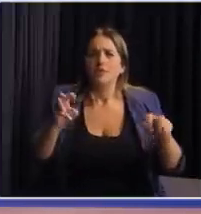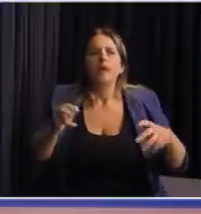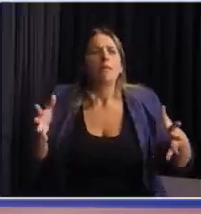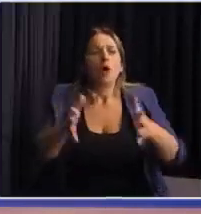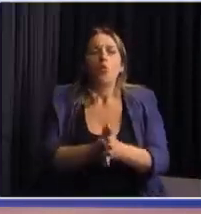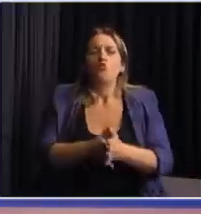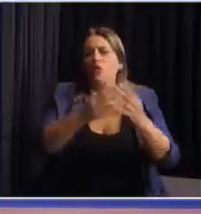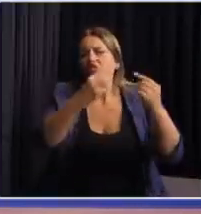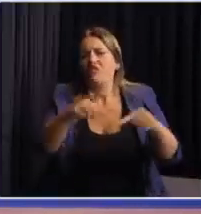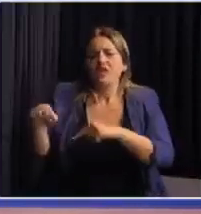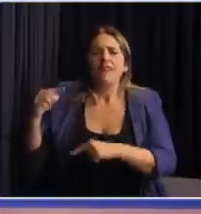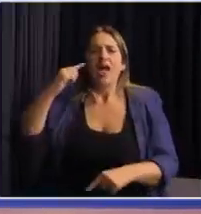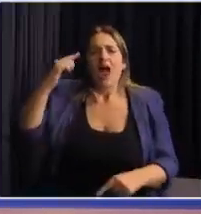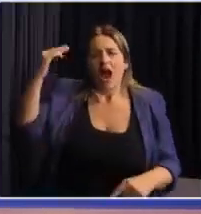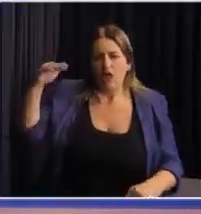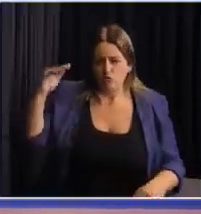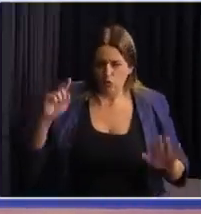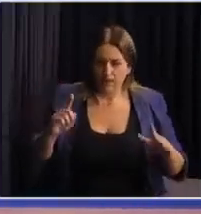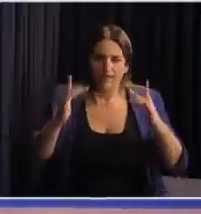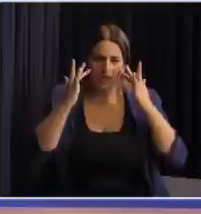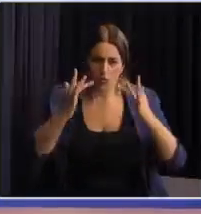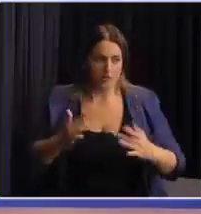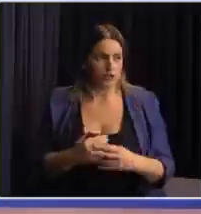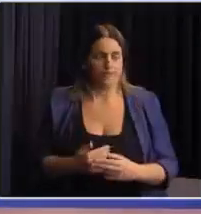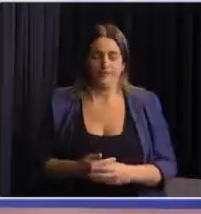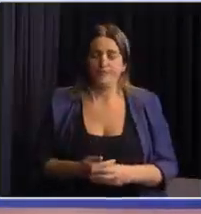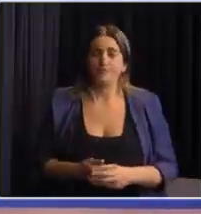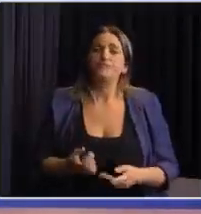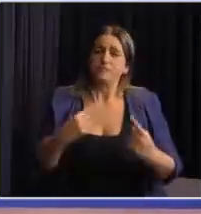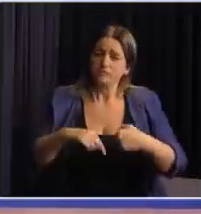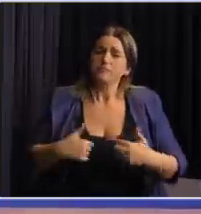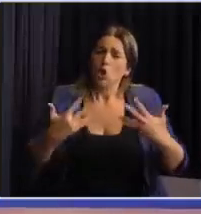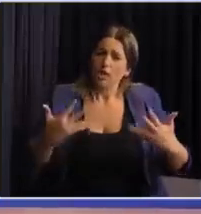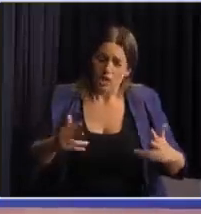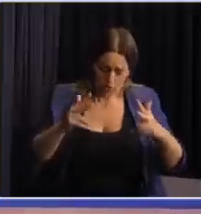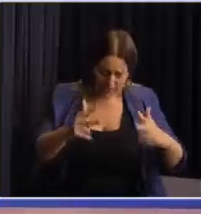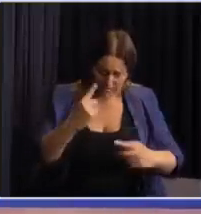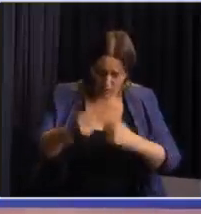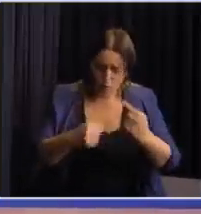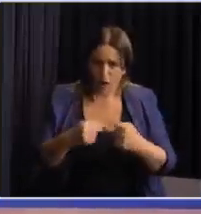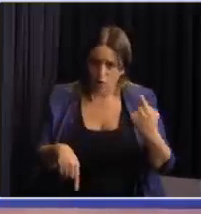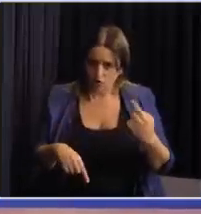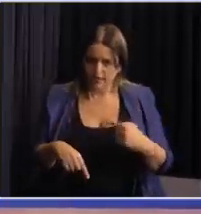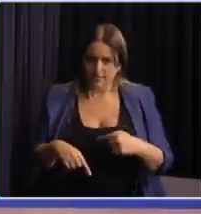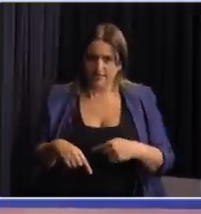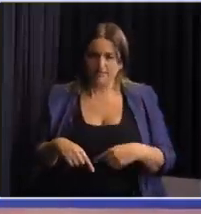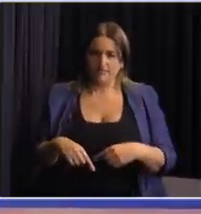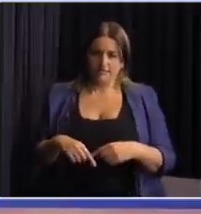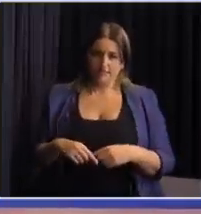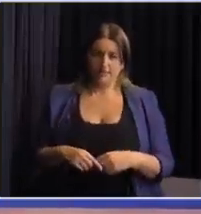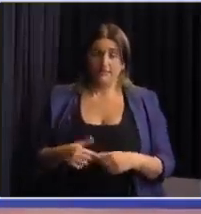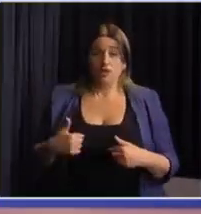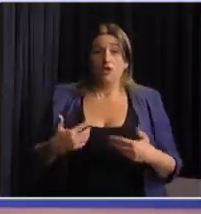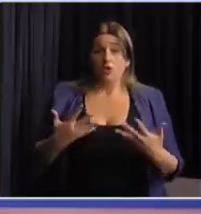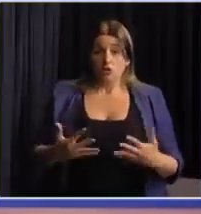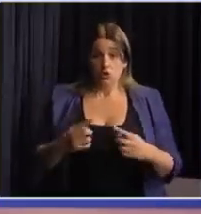conjuntamente con todas las autoridades de la educación. Pero les quiero adelantar algunas cosas. Le vamos